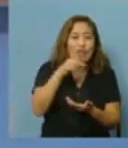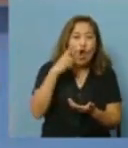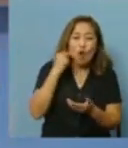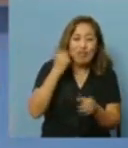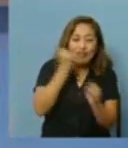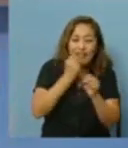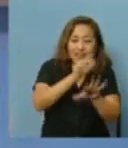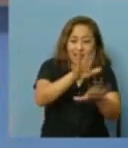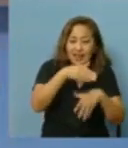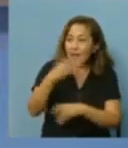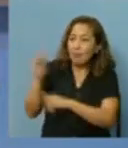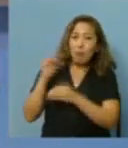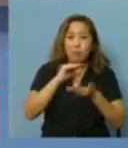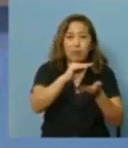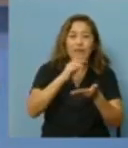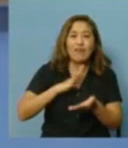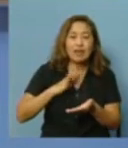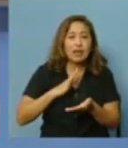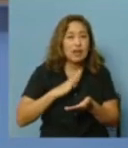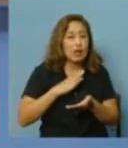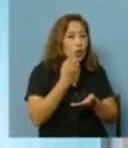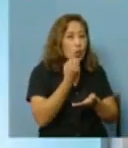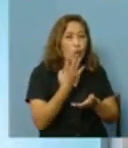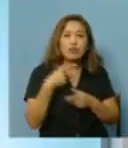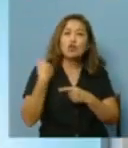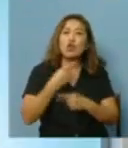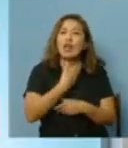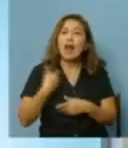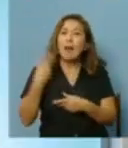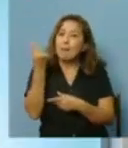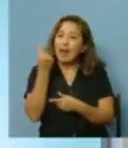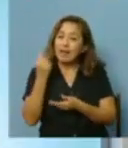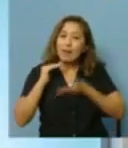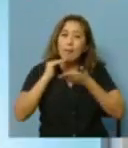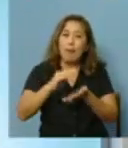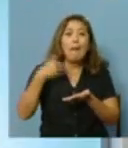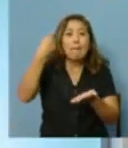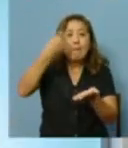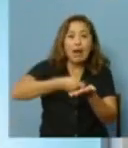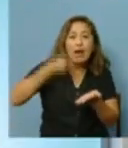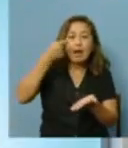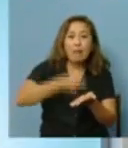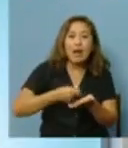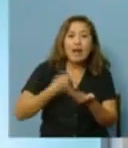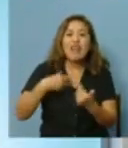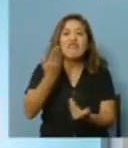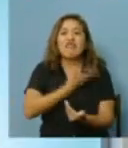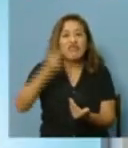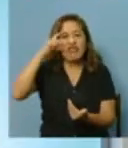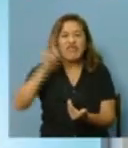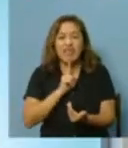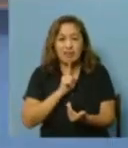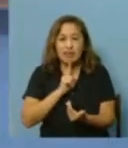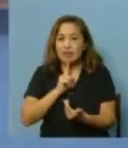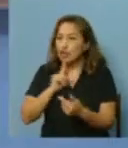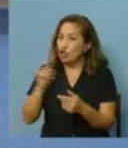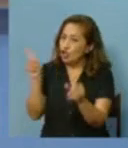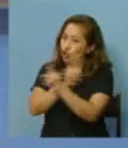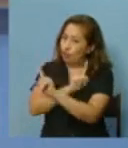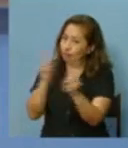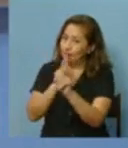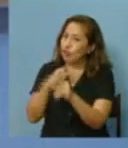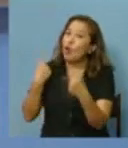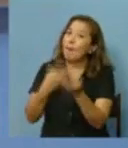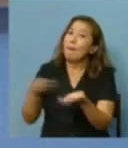el realizado en la producción en cuanto a los recursos del fondo se están pagando en tiempo y forma lo que el fed no ese es otro problema que